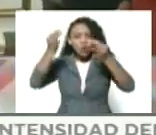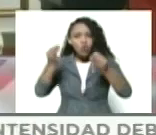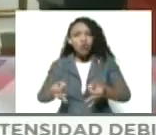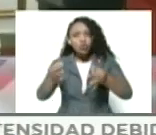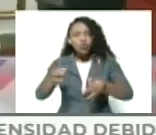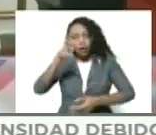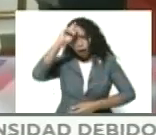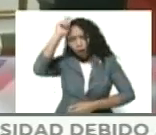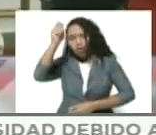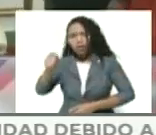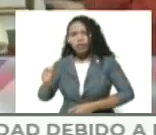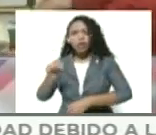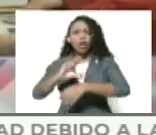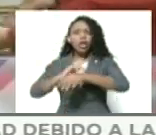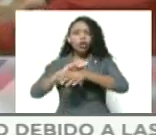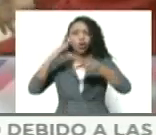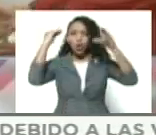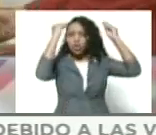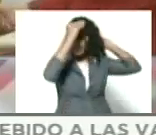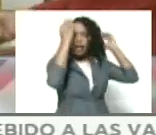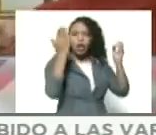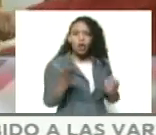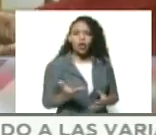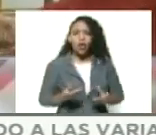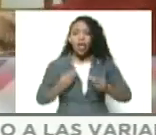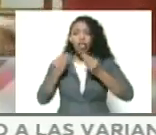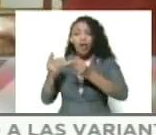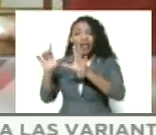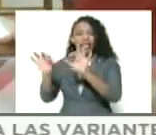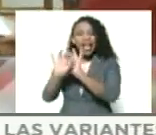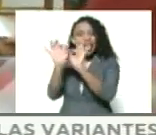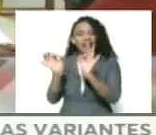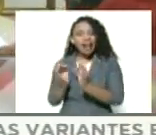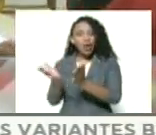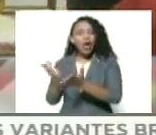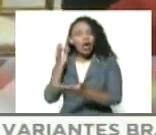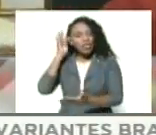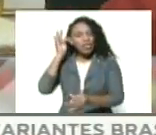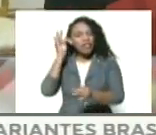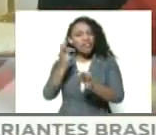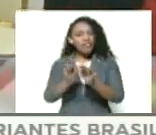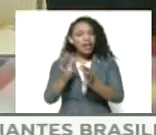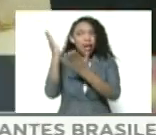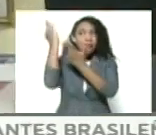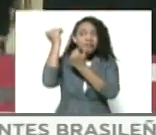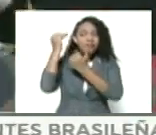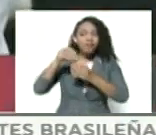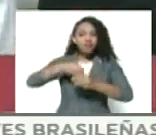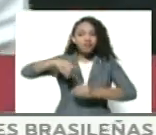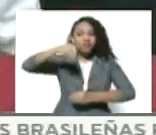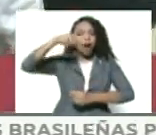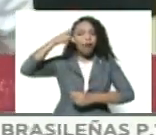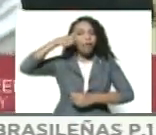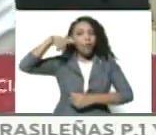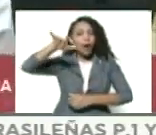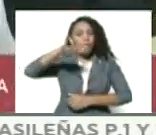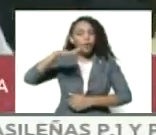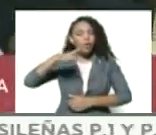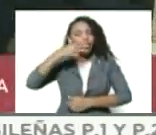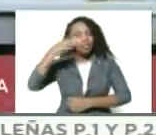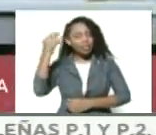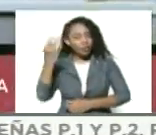al doctor José Gregorio Hernández y haberle dado este regalo de fe y de espiritualidad a nuestro pueblo. Verdaderamente,